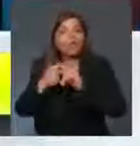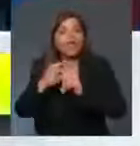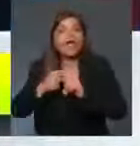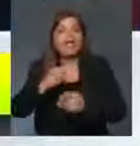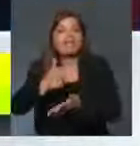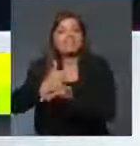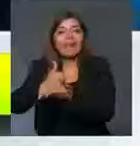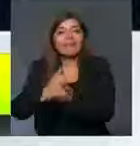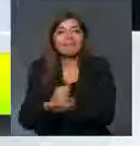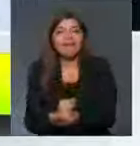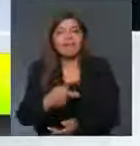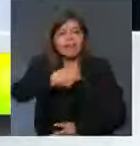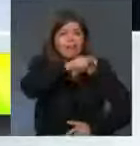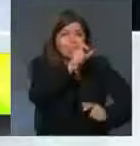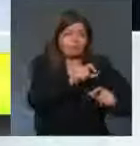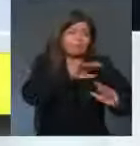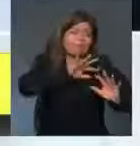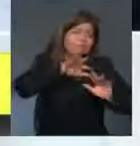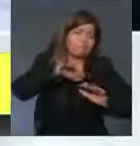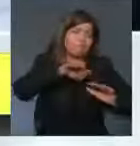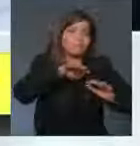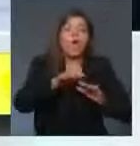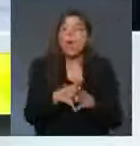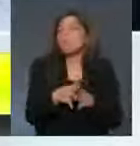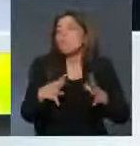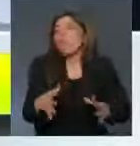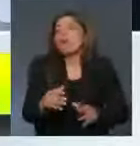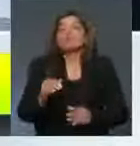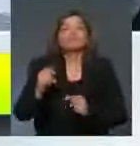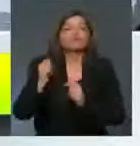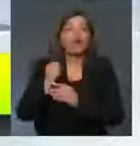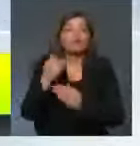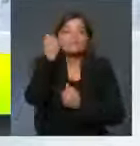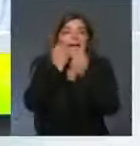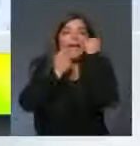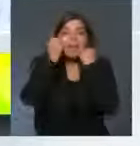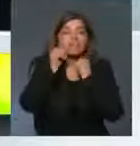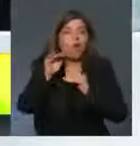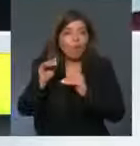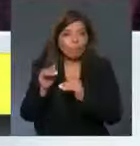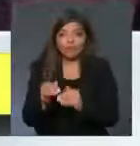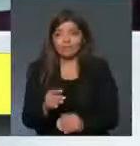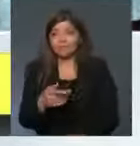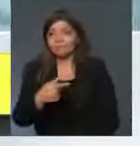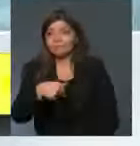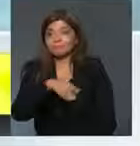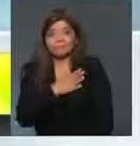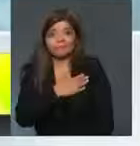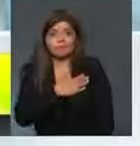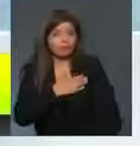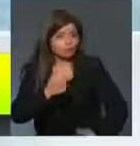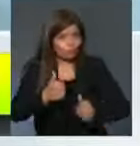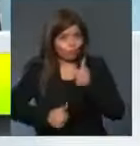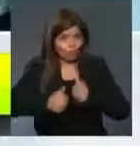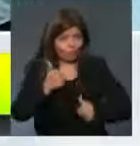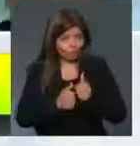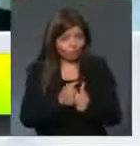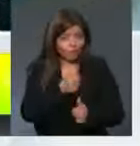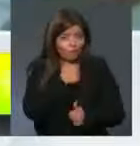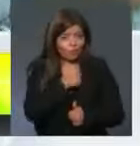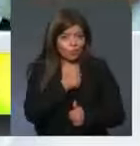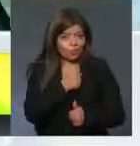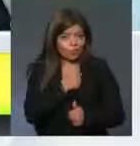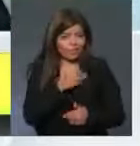No, un lío mayor. Caos. Contra lo que cree la gente, a nosotros no nos gusta esto, sino es que lo andemos buscando esta es absurda. Bueno, muchas veces sí,